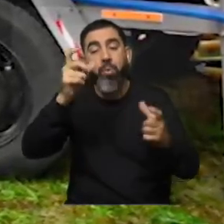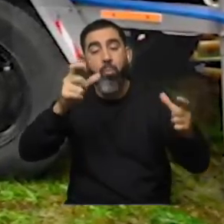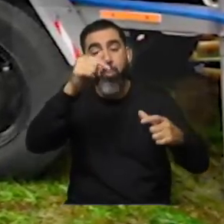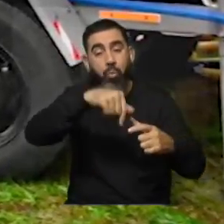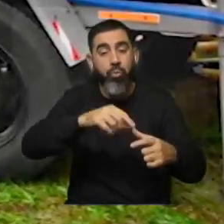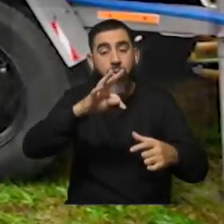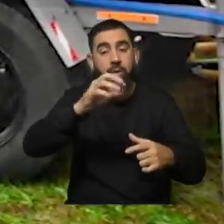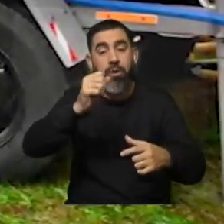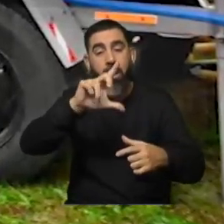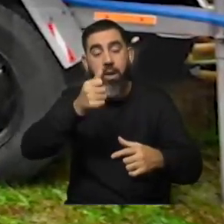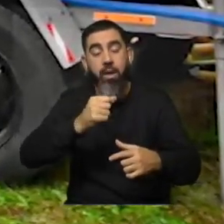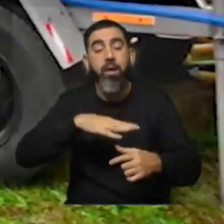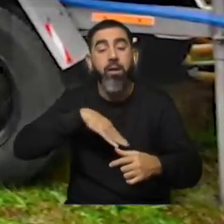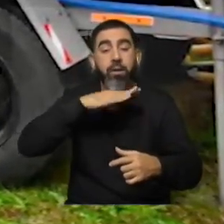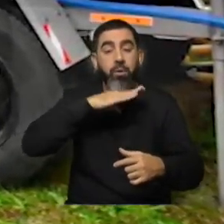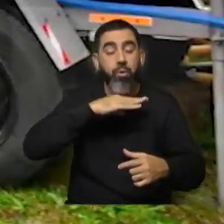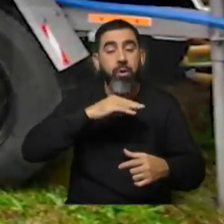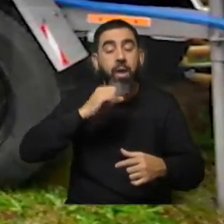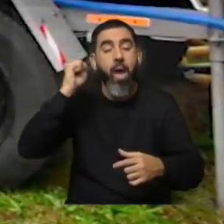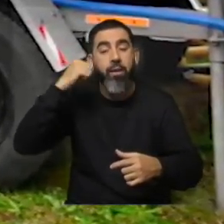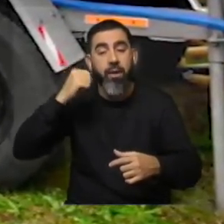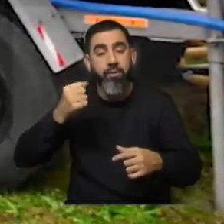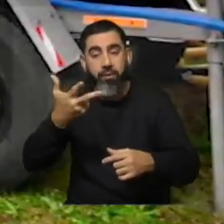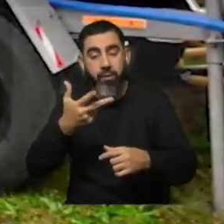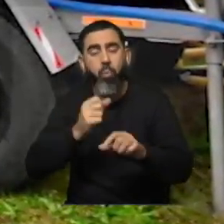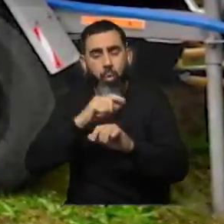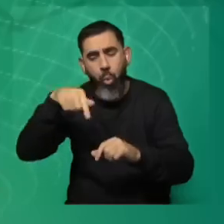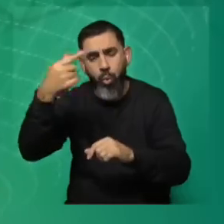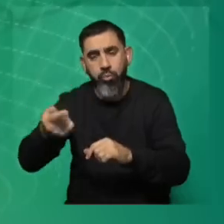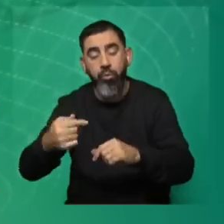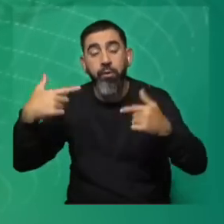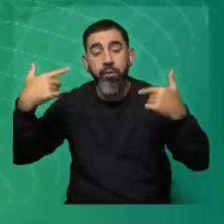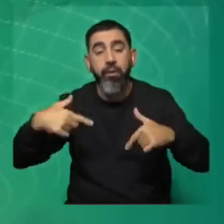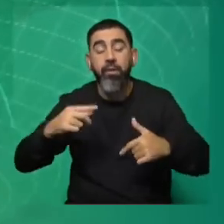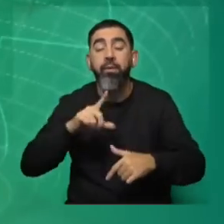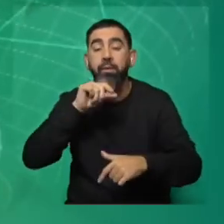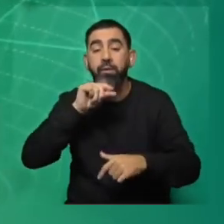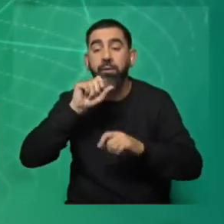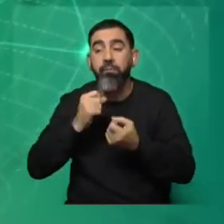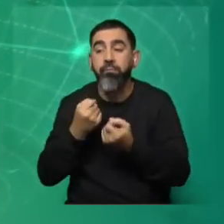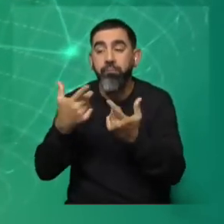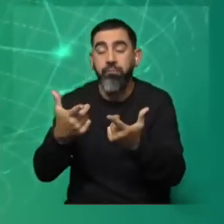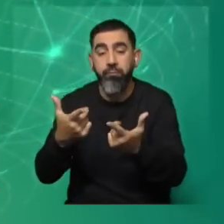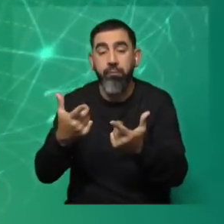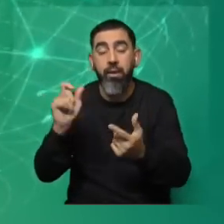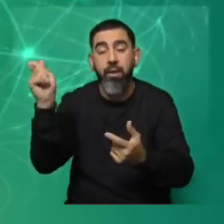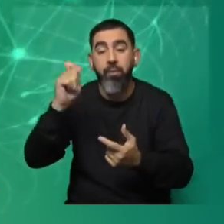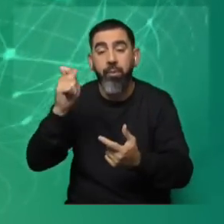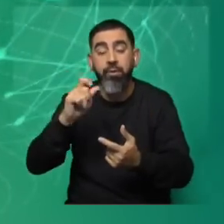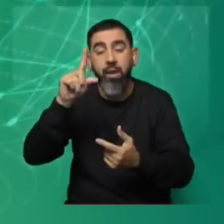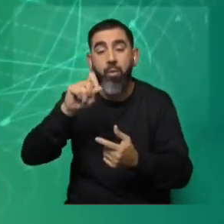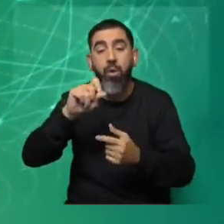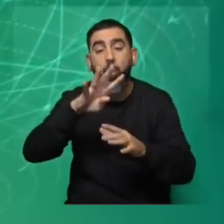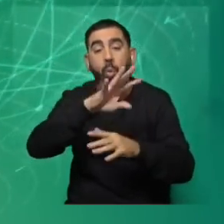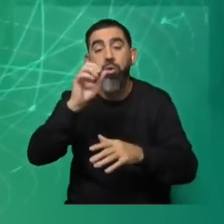en Tala otro en la ciudad de canelones y otro en Atlántida y puede hacerlo en otros lugares la intendencia canaria entrega en la actual situación de emergencia hídrica